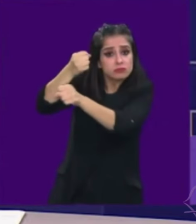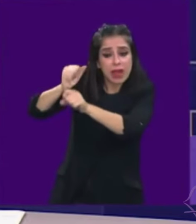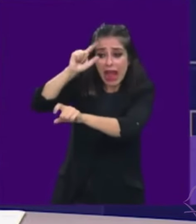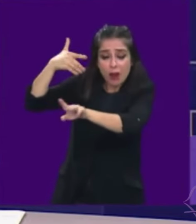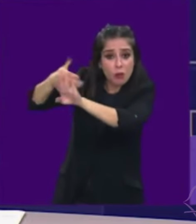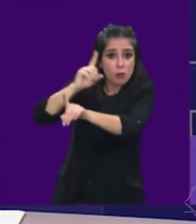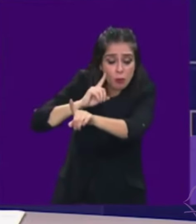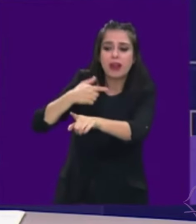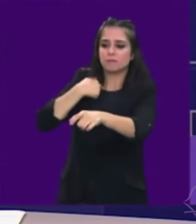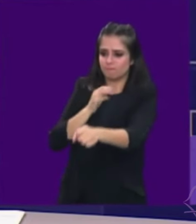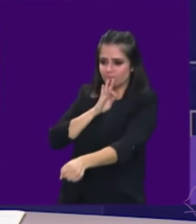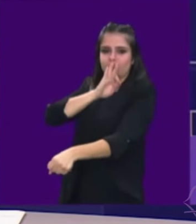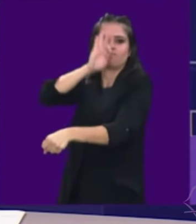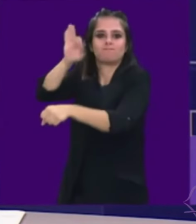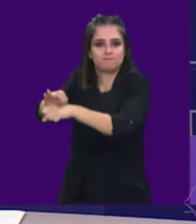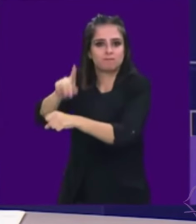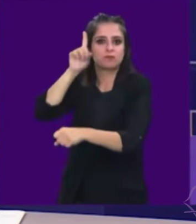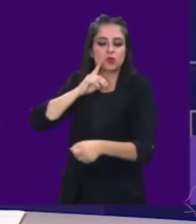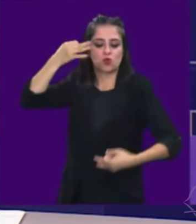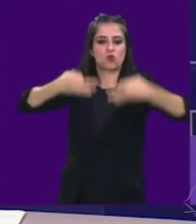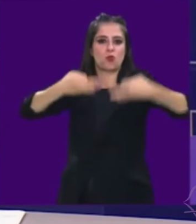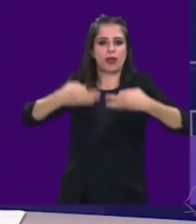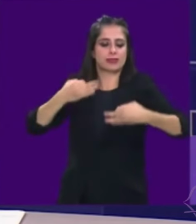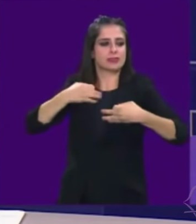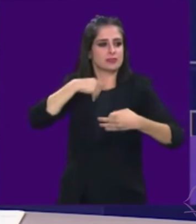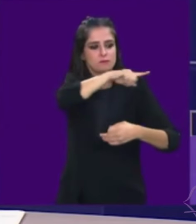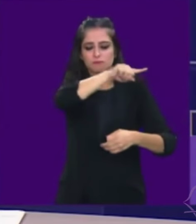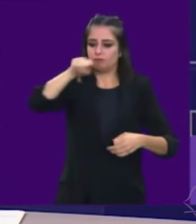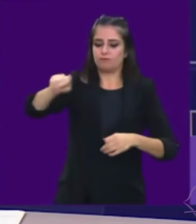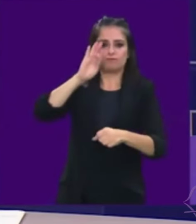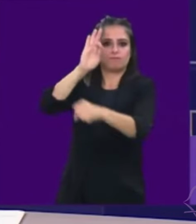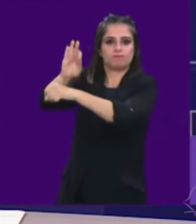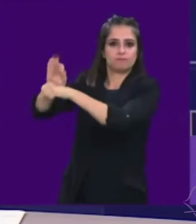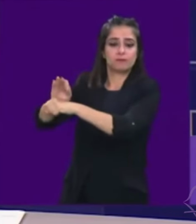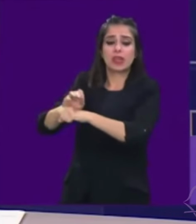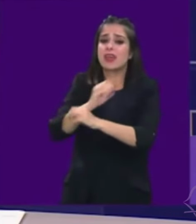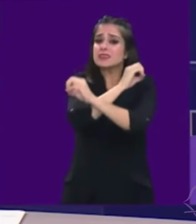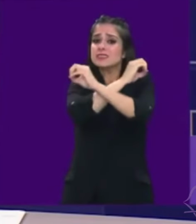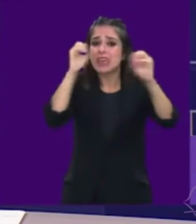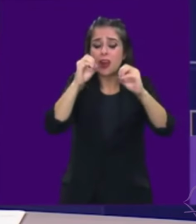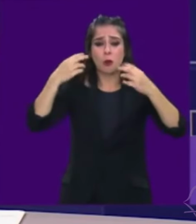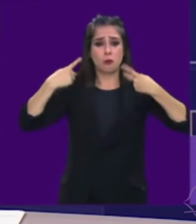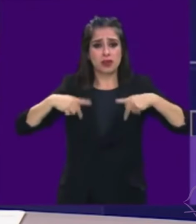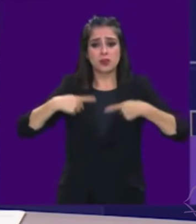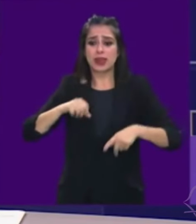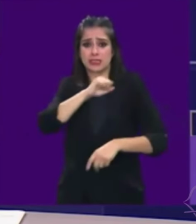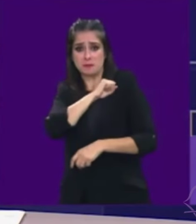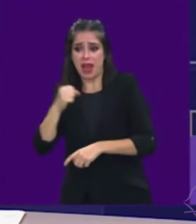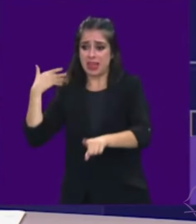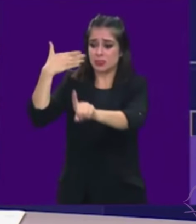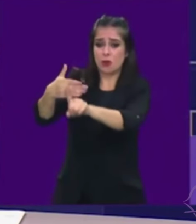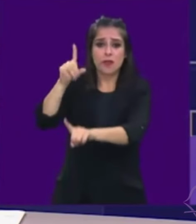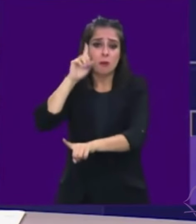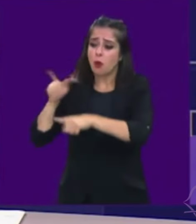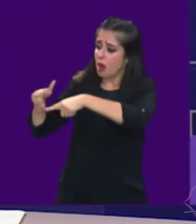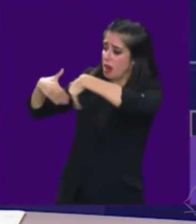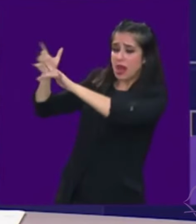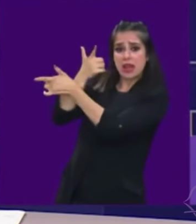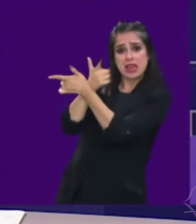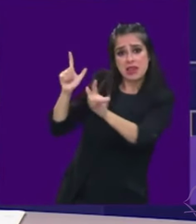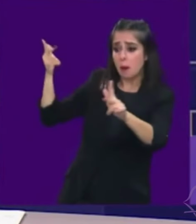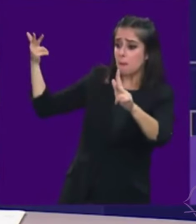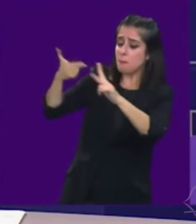la Defensoría Social y Jurídica de las Mujeres y cero impunidad a los delitos de las mujeres, principalmente